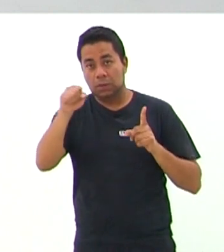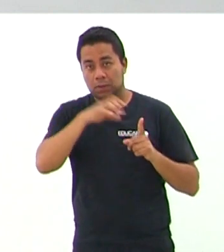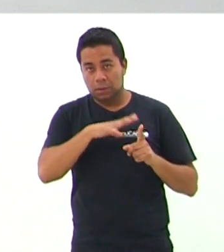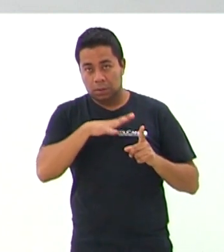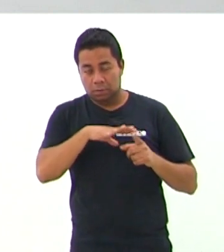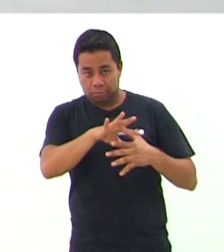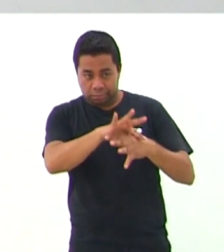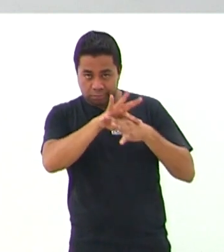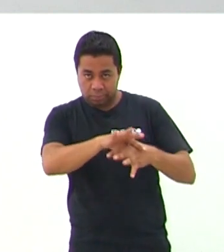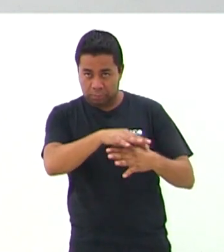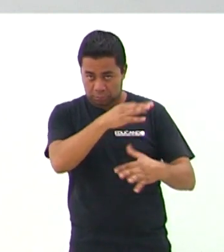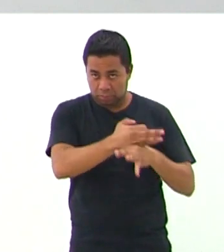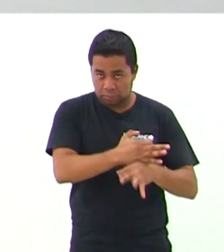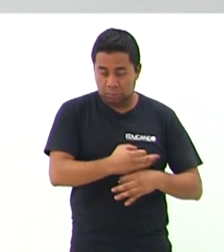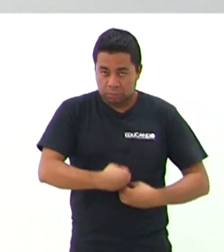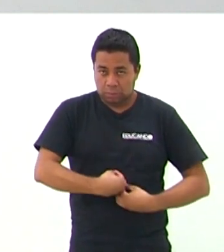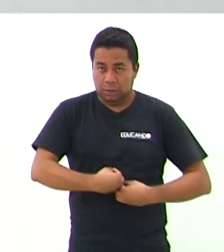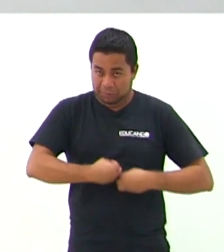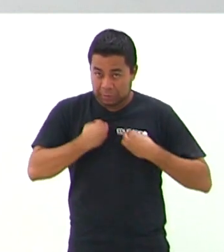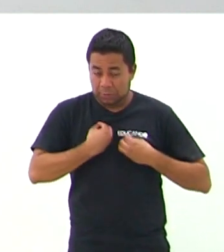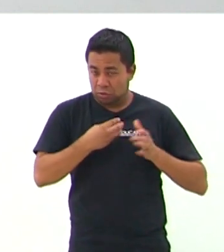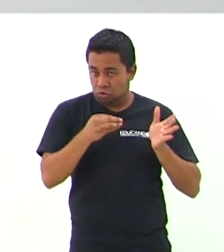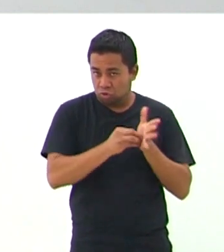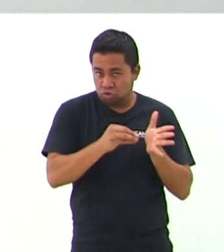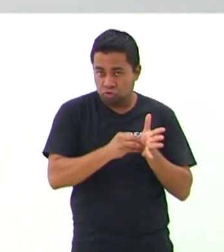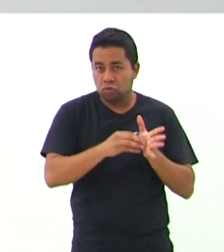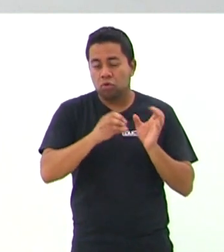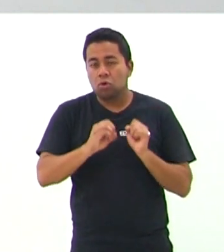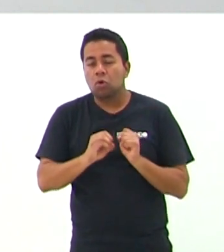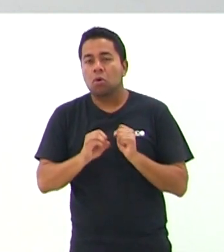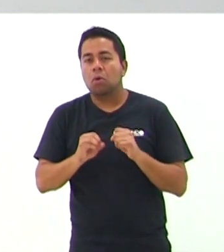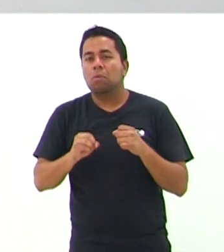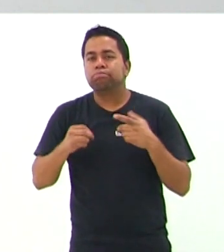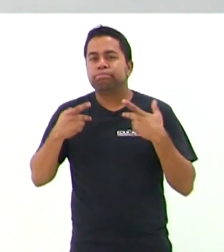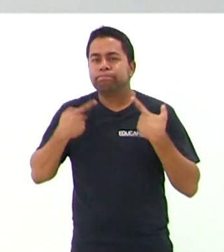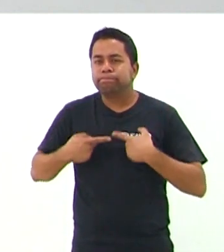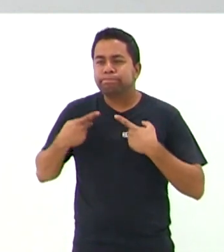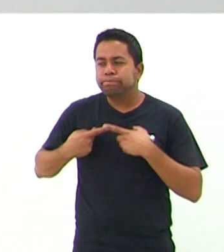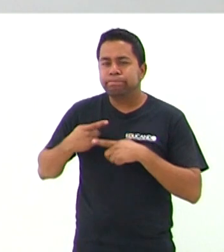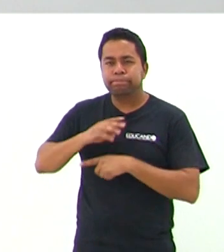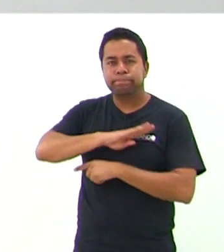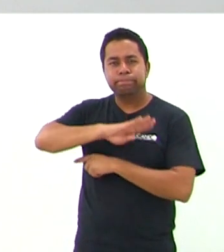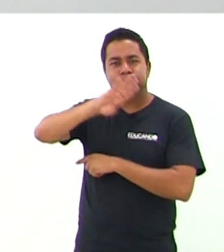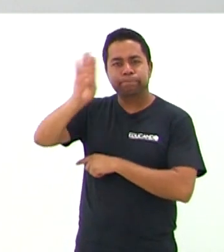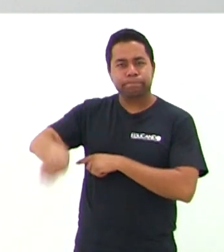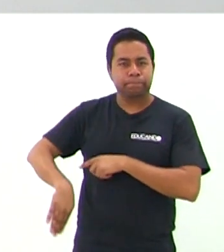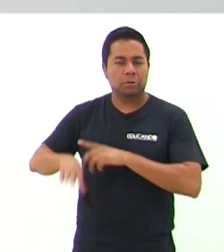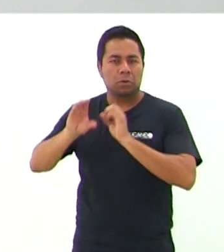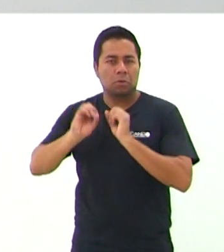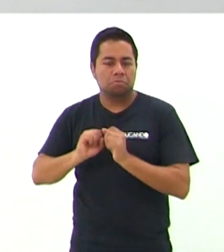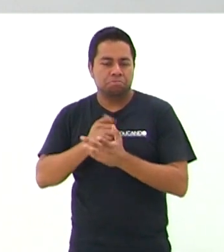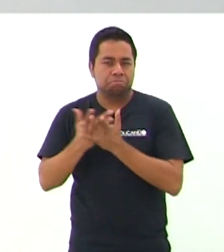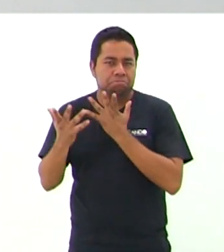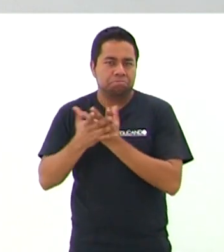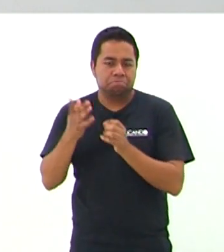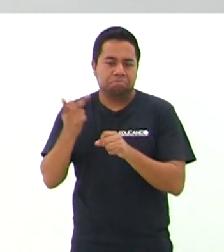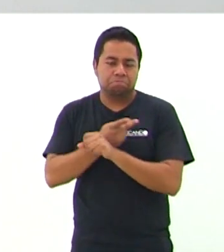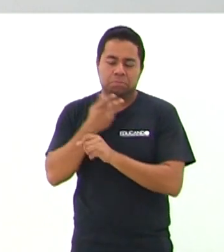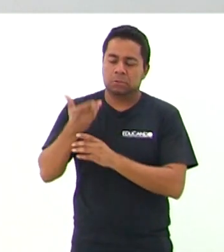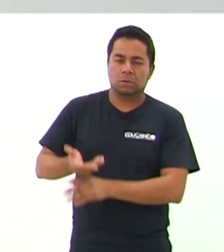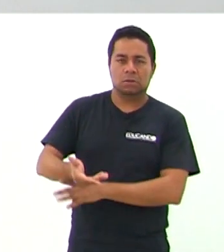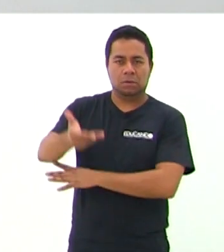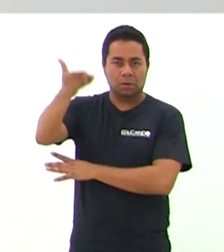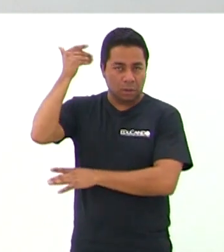existe en la actualidad o es un pasado o es una acción que ocurrió en un pasado, en